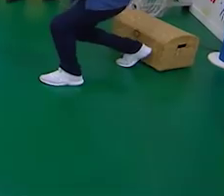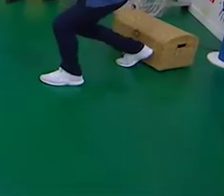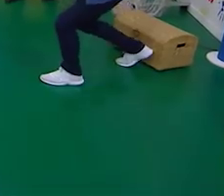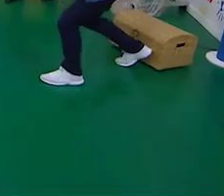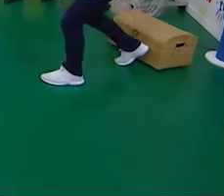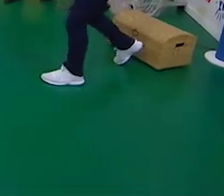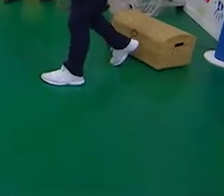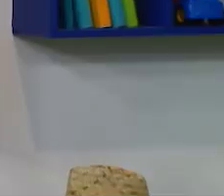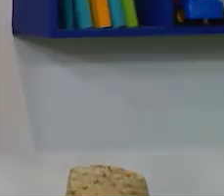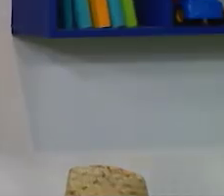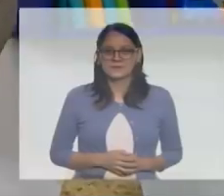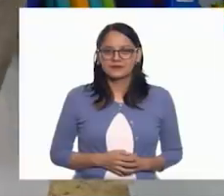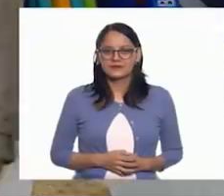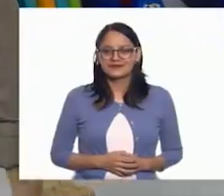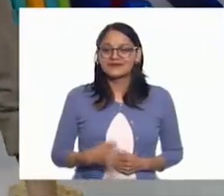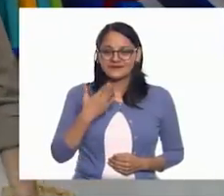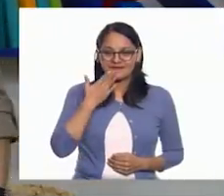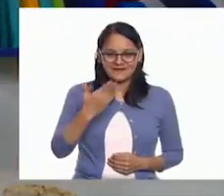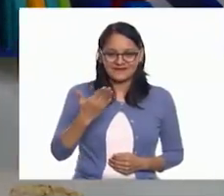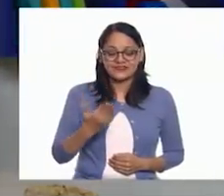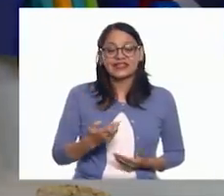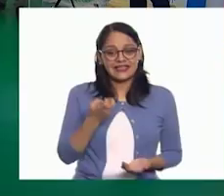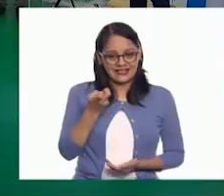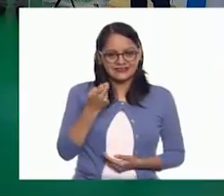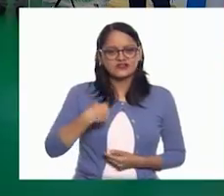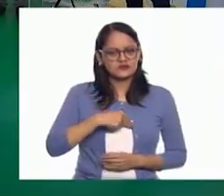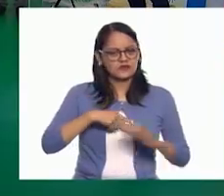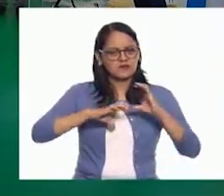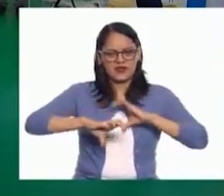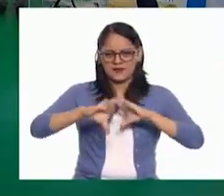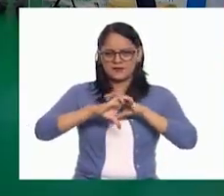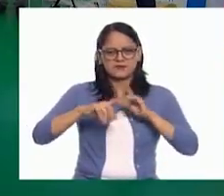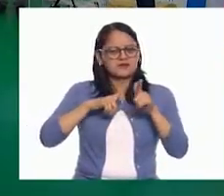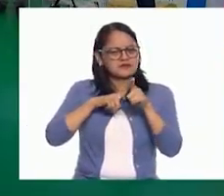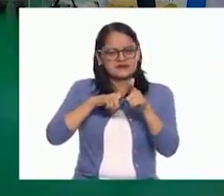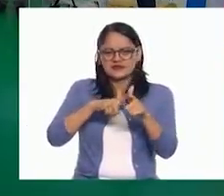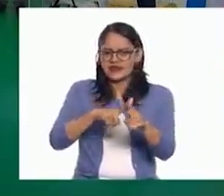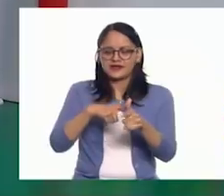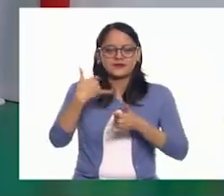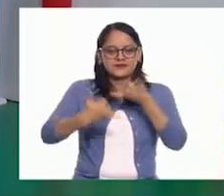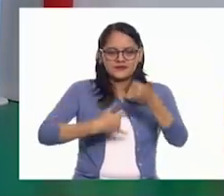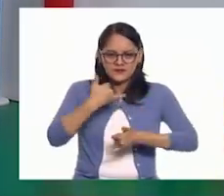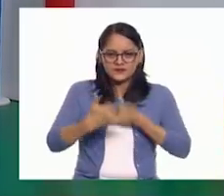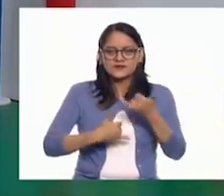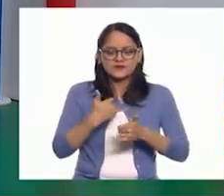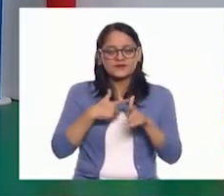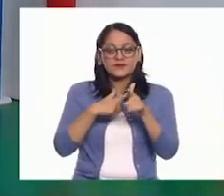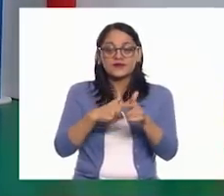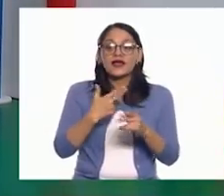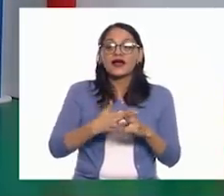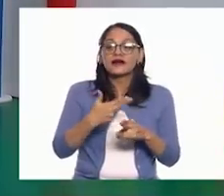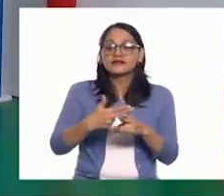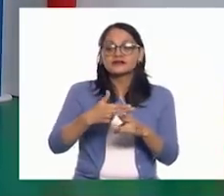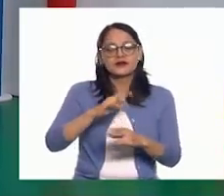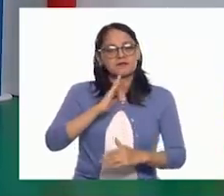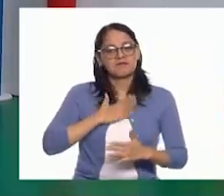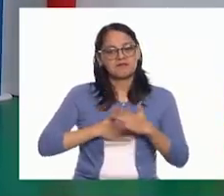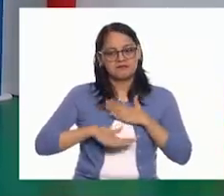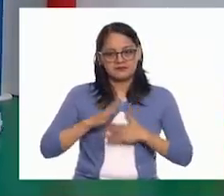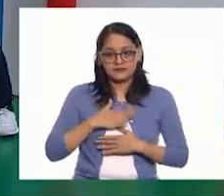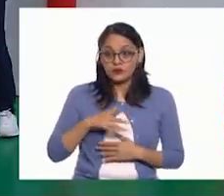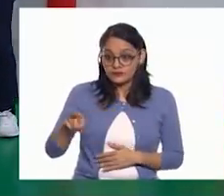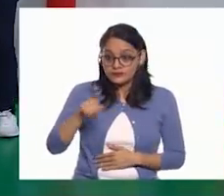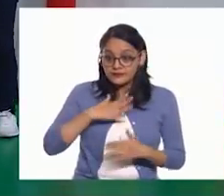¡Bocones! Muy bien, y así nos podemos seguir cantando y jugando hasta que nos cansemos. ¿Ya se